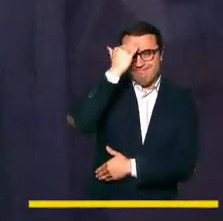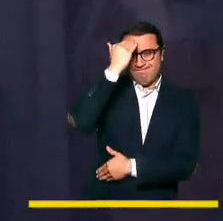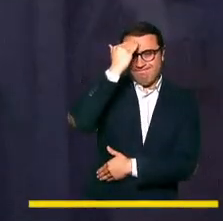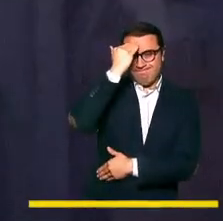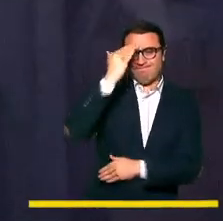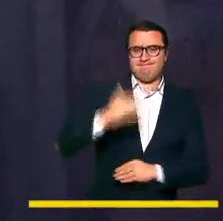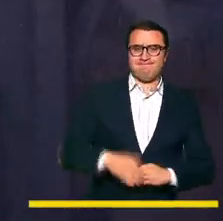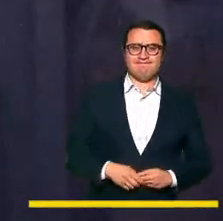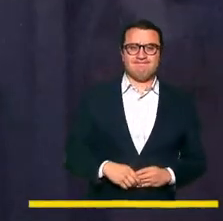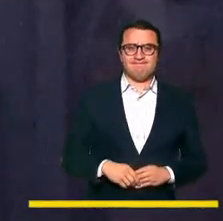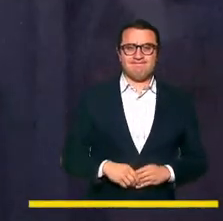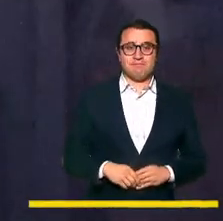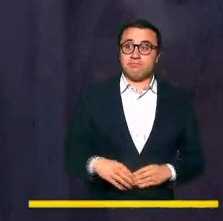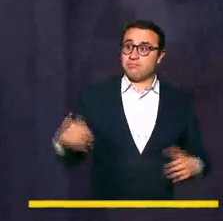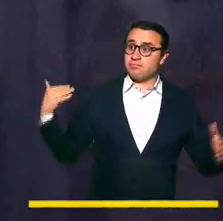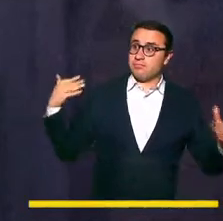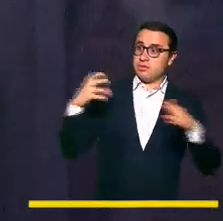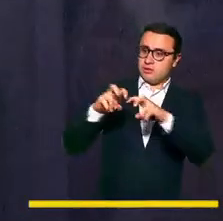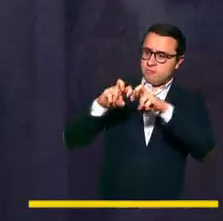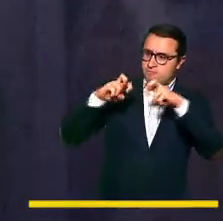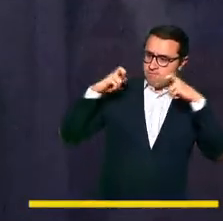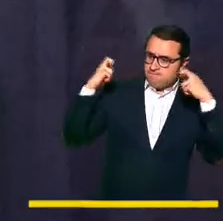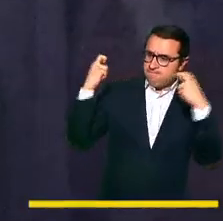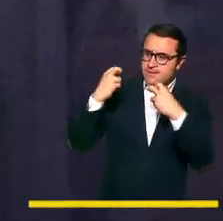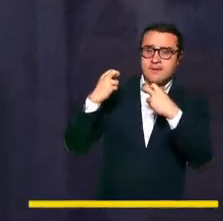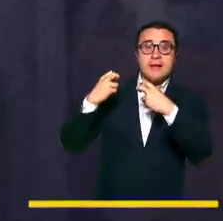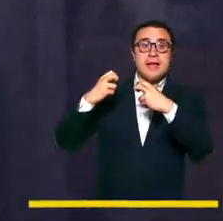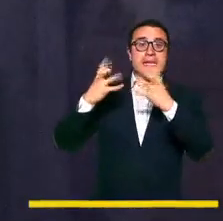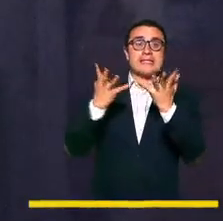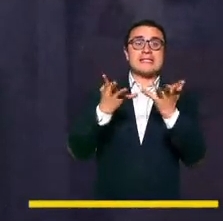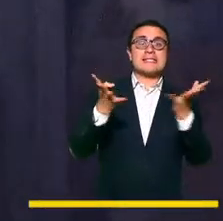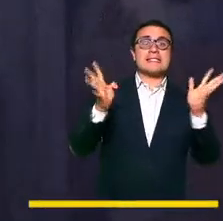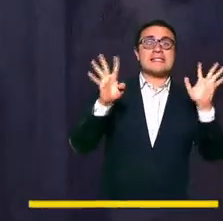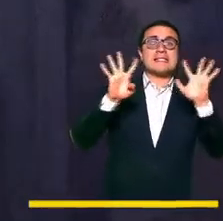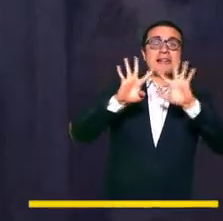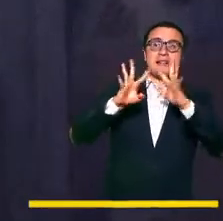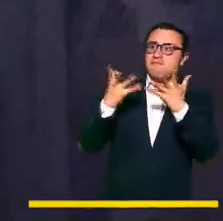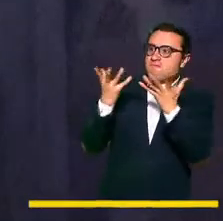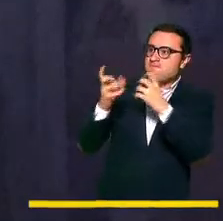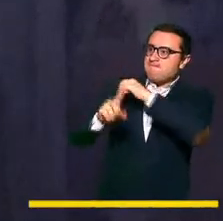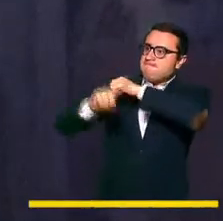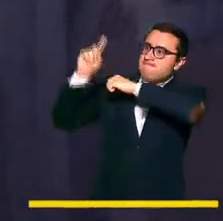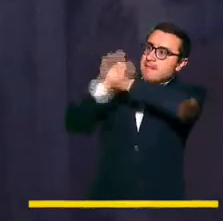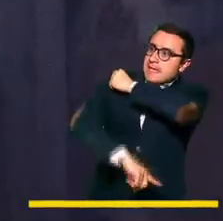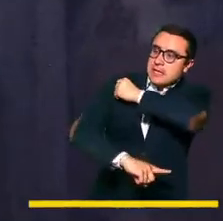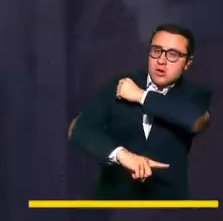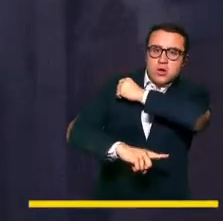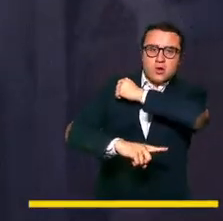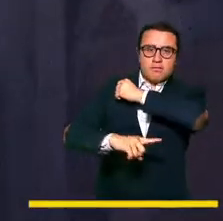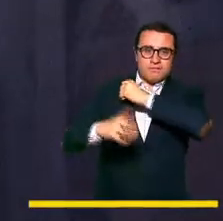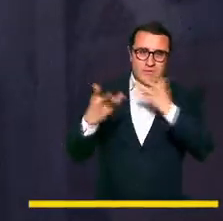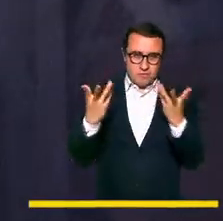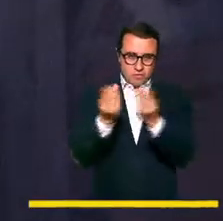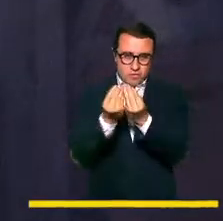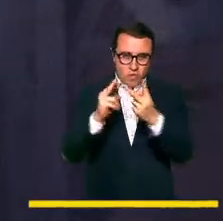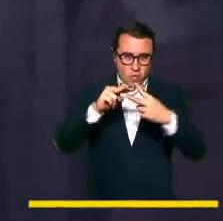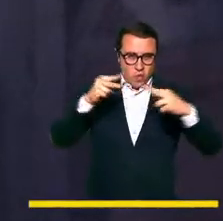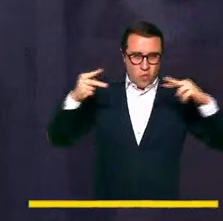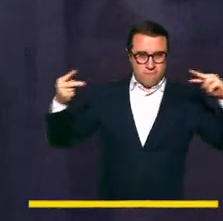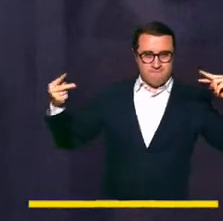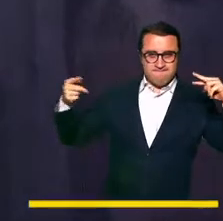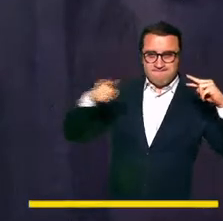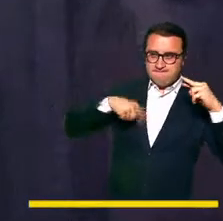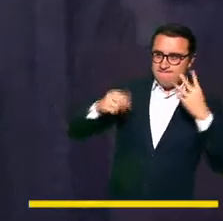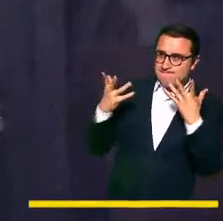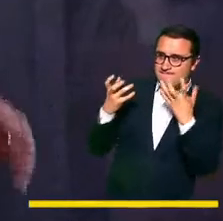pasado una moción de censura que le puso la oposición. La oposición intenta